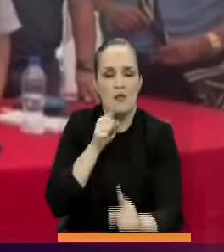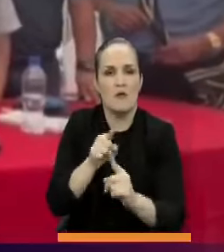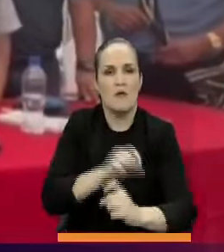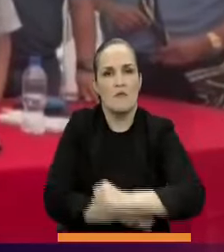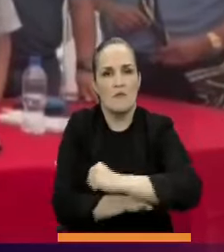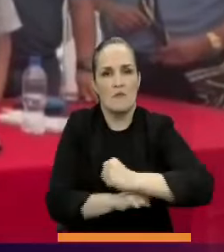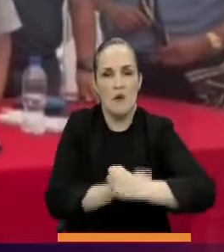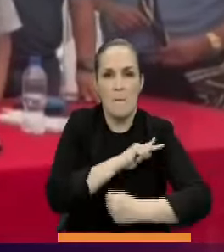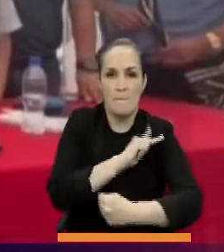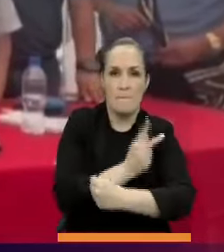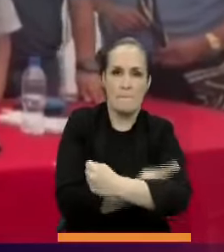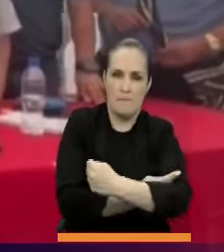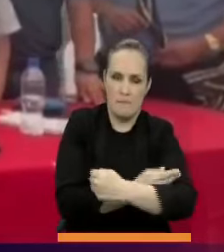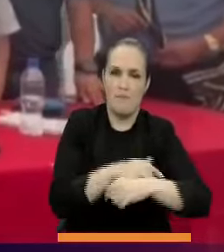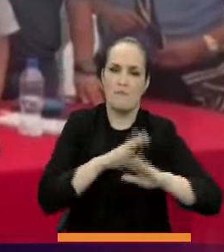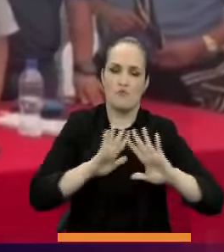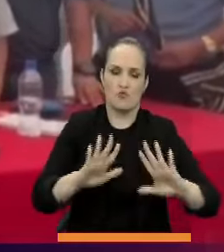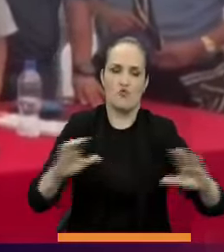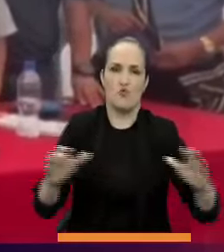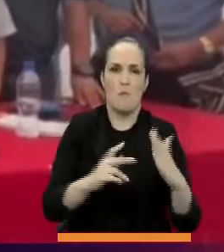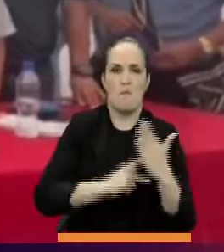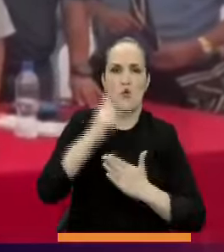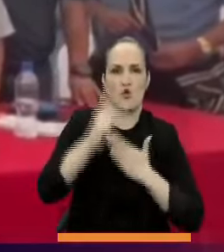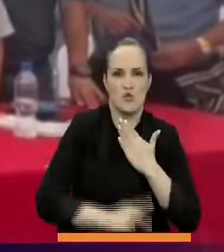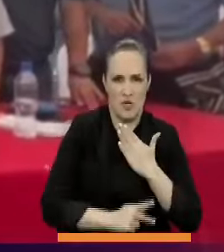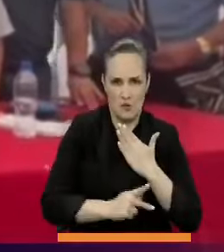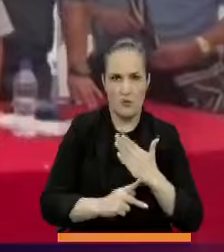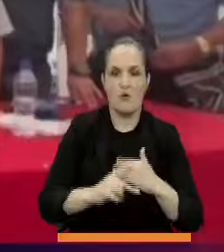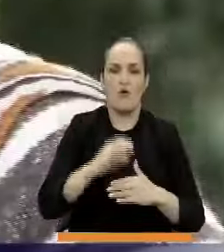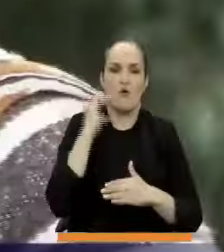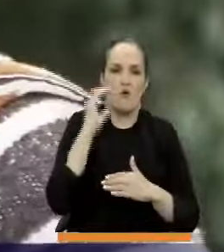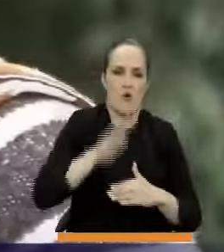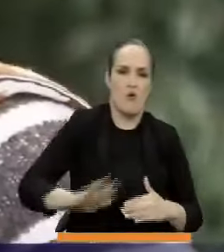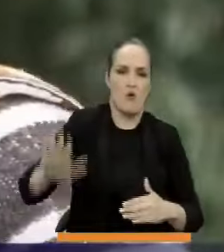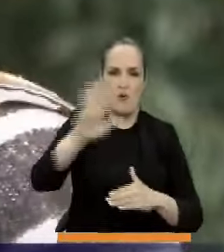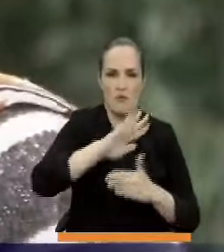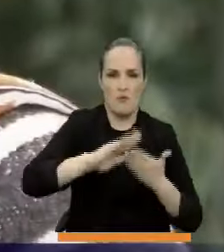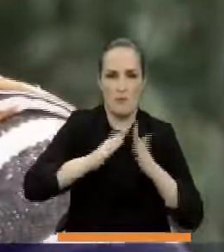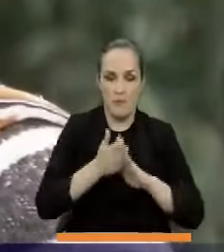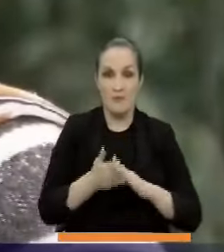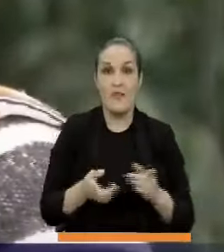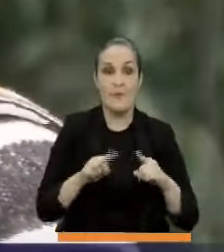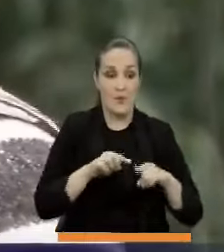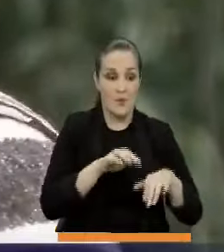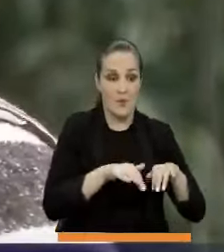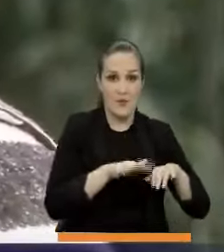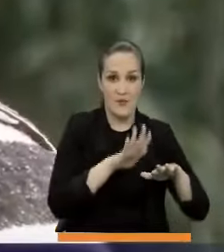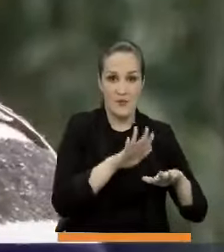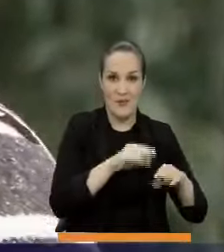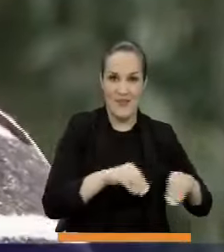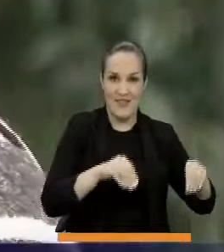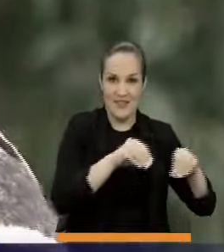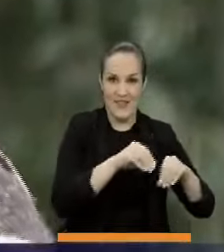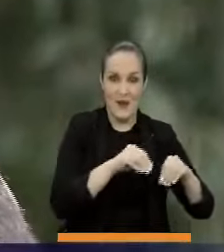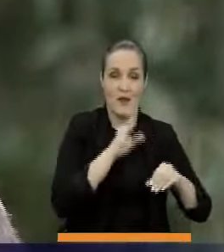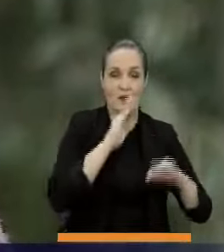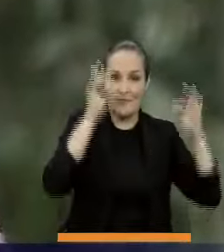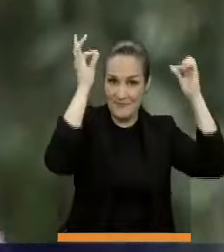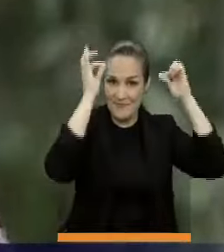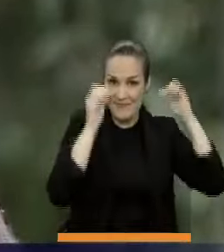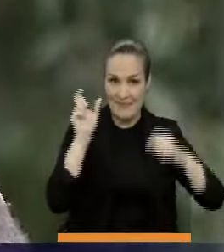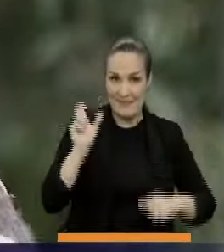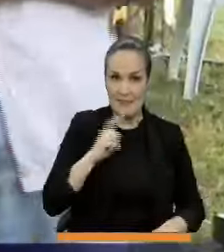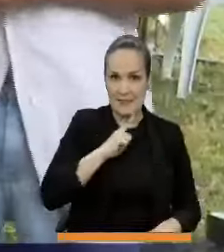proyecto político de país, el proyecto de plan de vida de las comunidades. También la unidad de restitución de tierras en cabeza de Giovanni